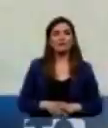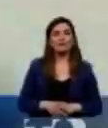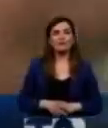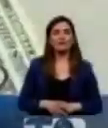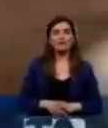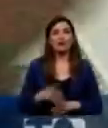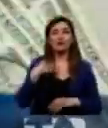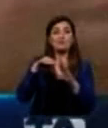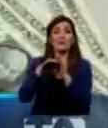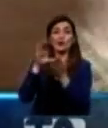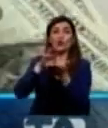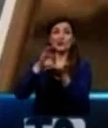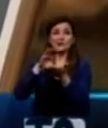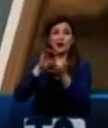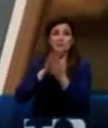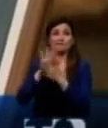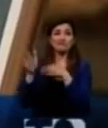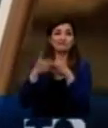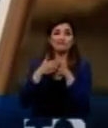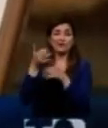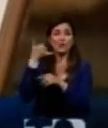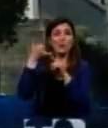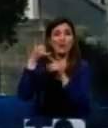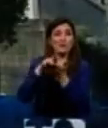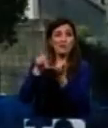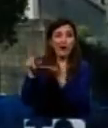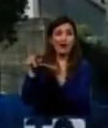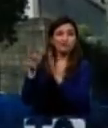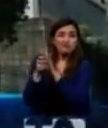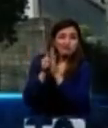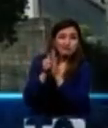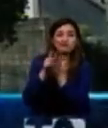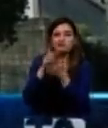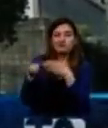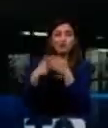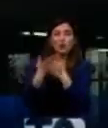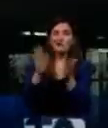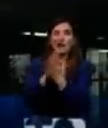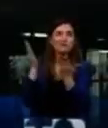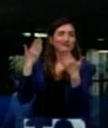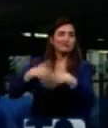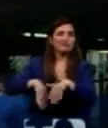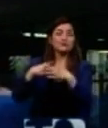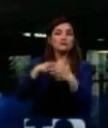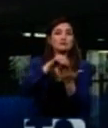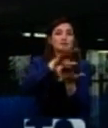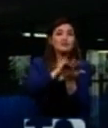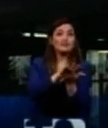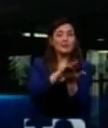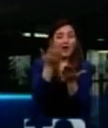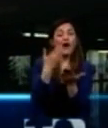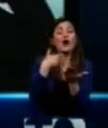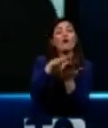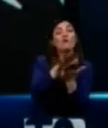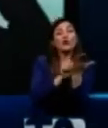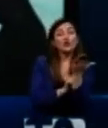Con el cierre definitivo de las cuentas de dinero electrónico emitidas por el Banco Central del Ecuador, resta por implementar el proyecto de la billetera móvil